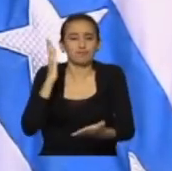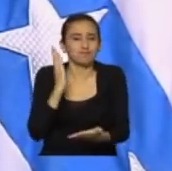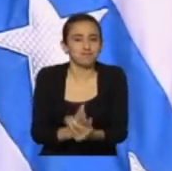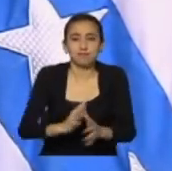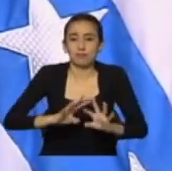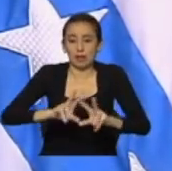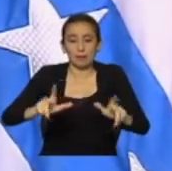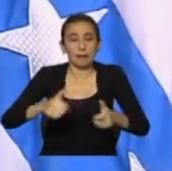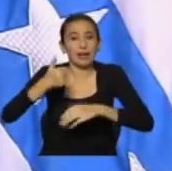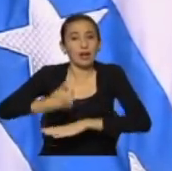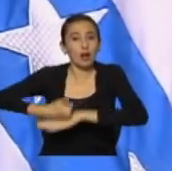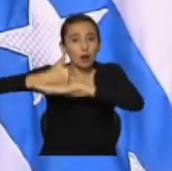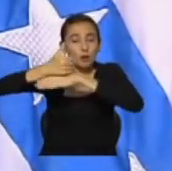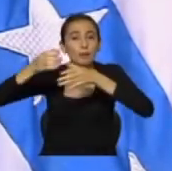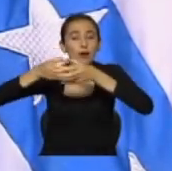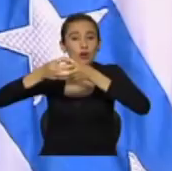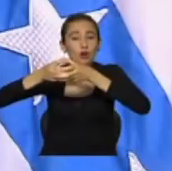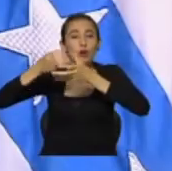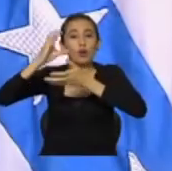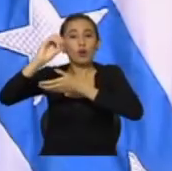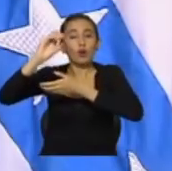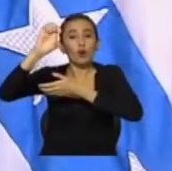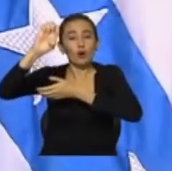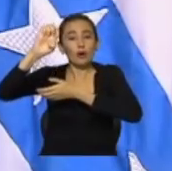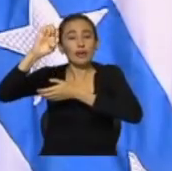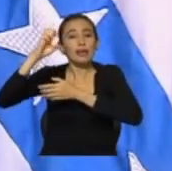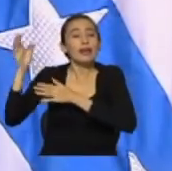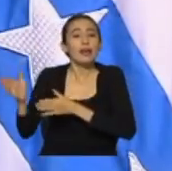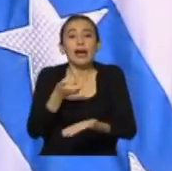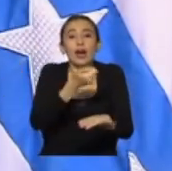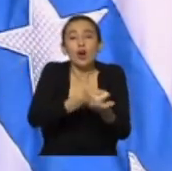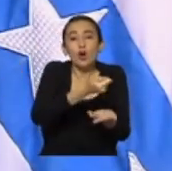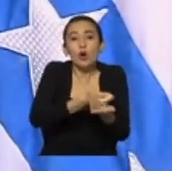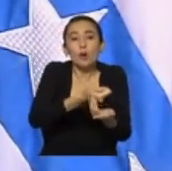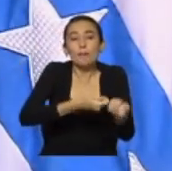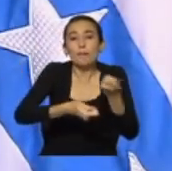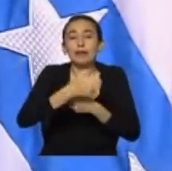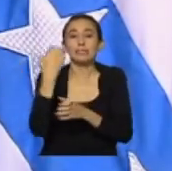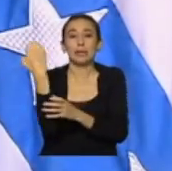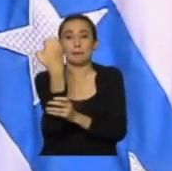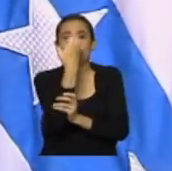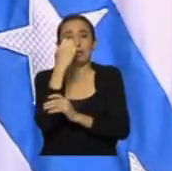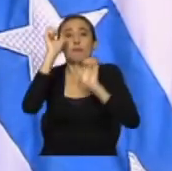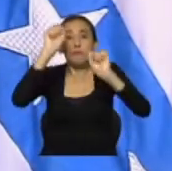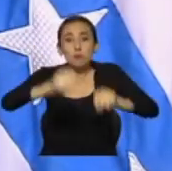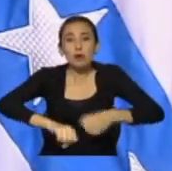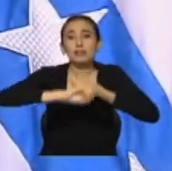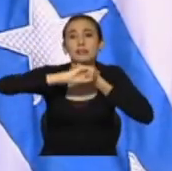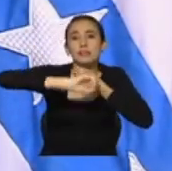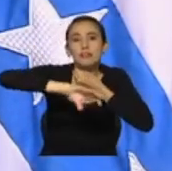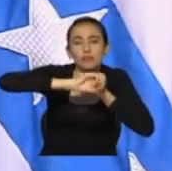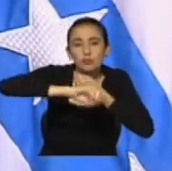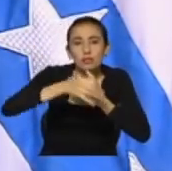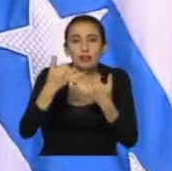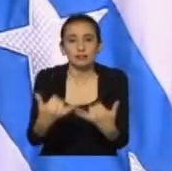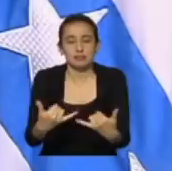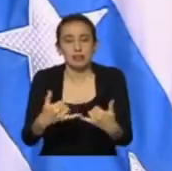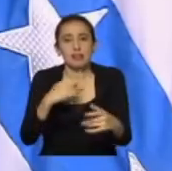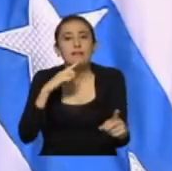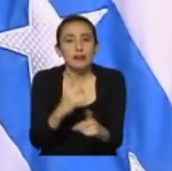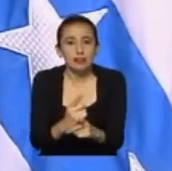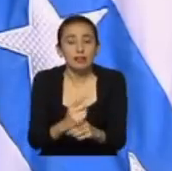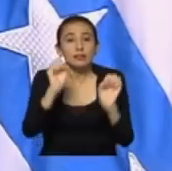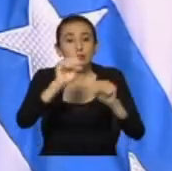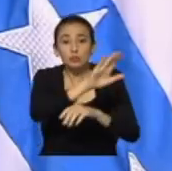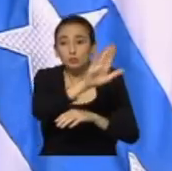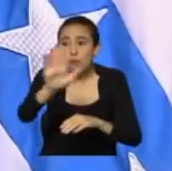tomamos la decisión de que por primera vez en la historia de nuestro país las compras en emergencia puedan ser visualizadas en línea y en tiempo real esto nos